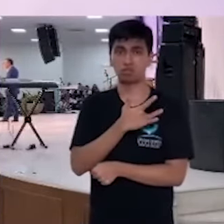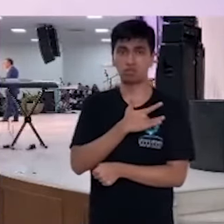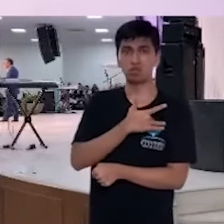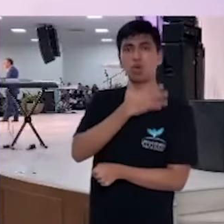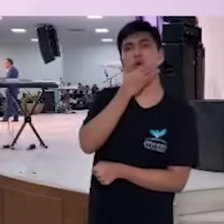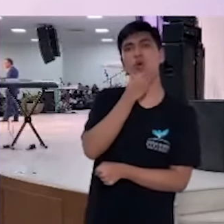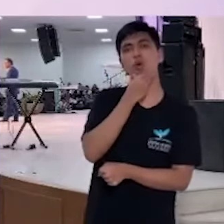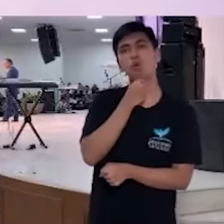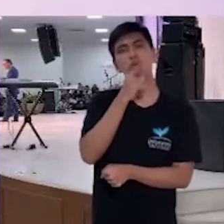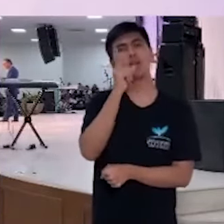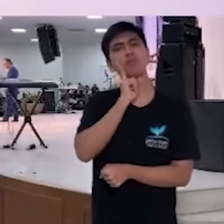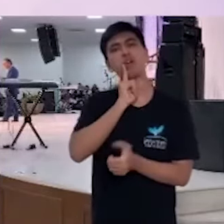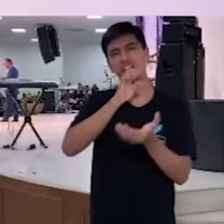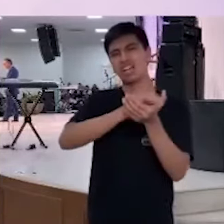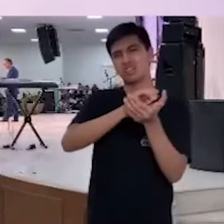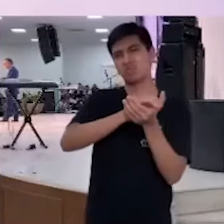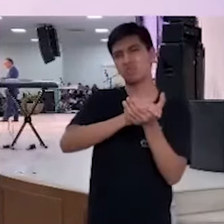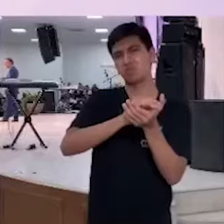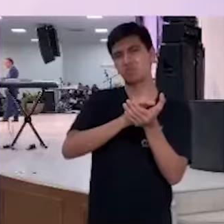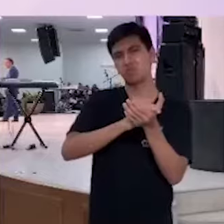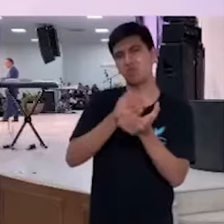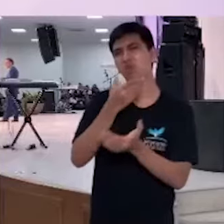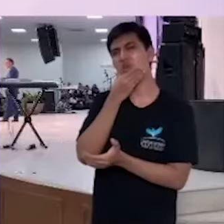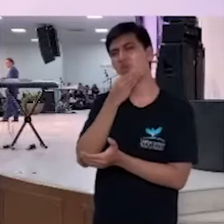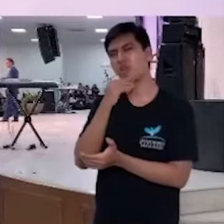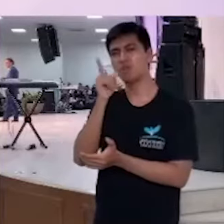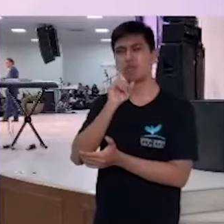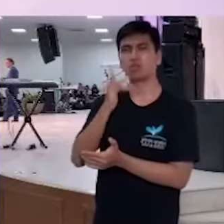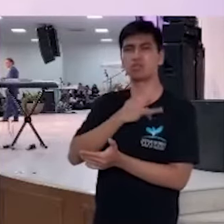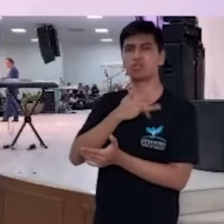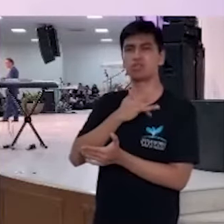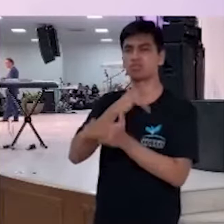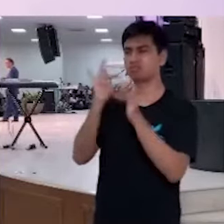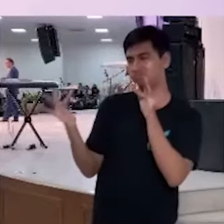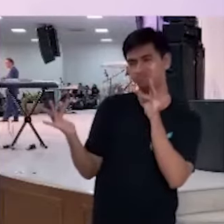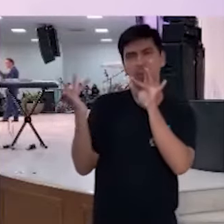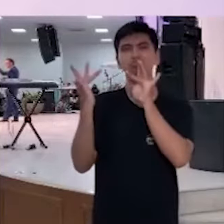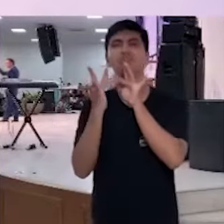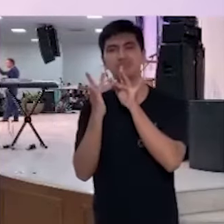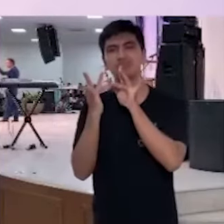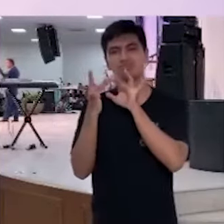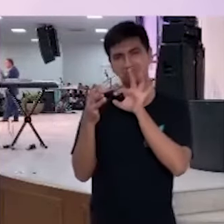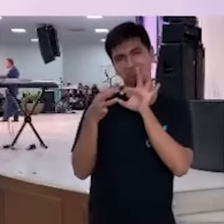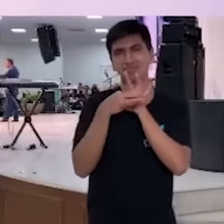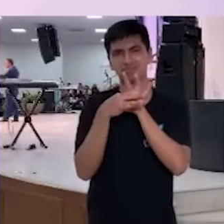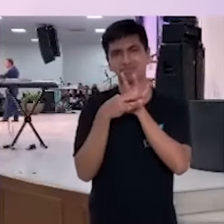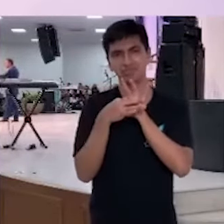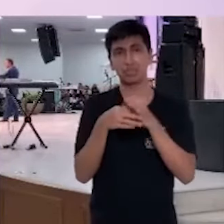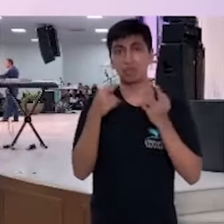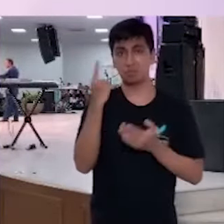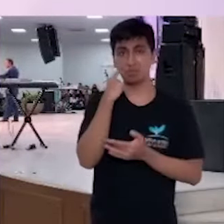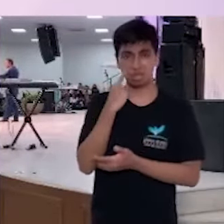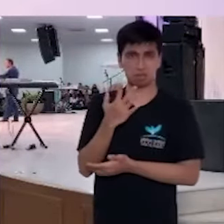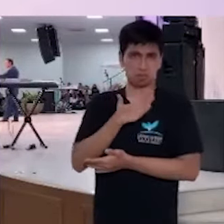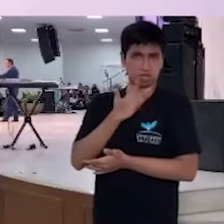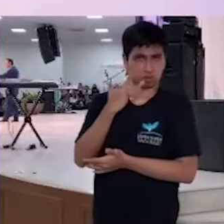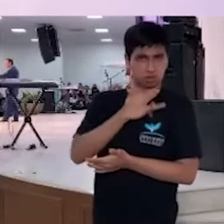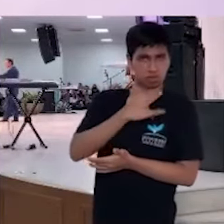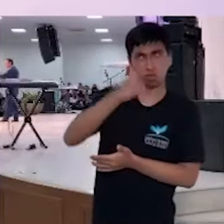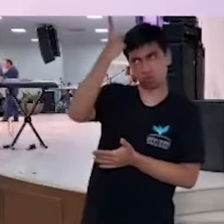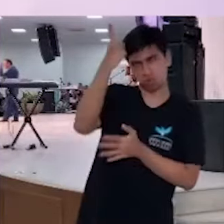¿Sí? Dijeron, están más bravas las mujeres que los hombres. ¿Verdad que sí? Primero al Señor, pero después a mi